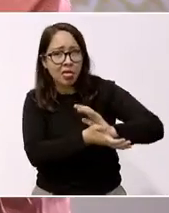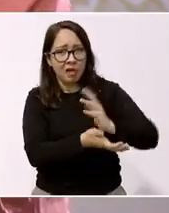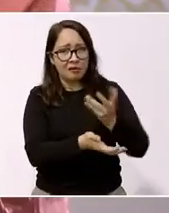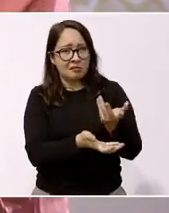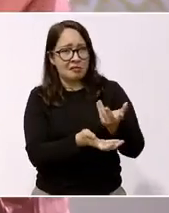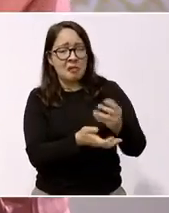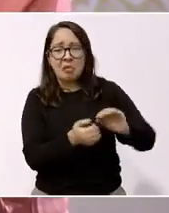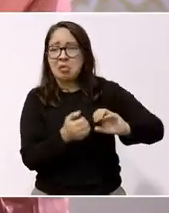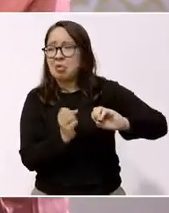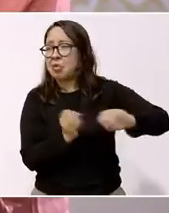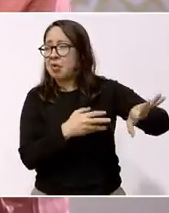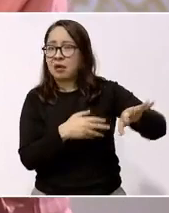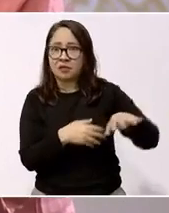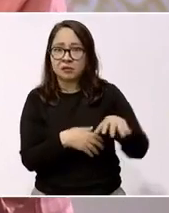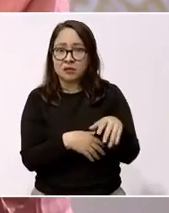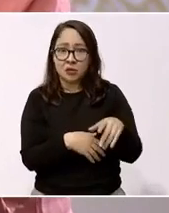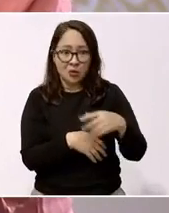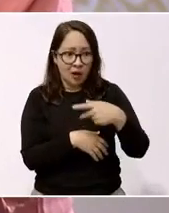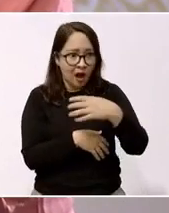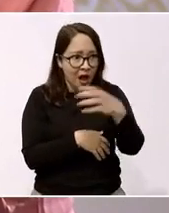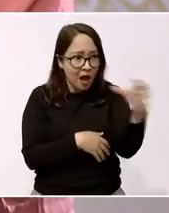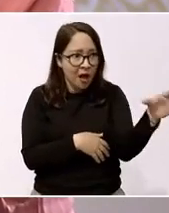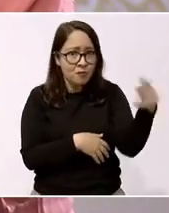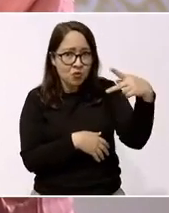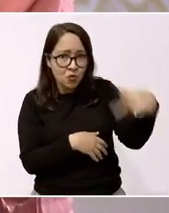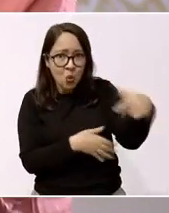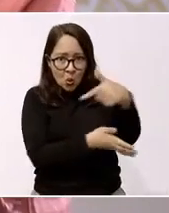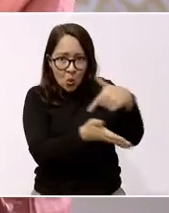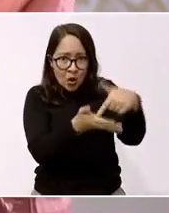abandono al poblador del campo.